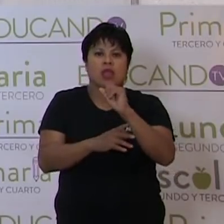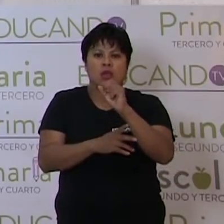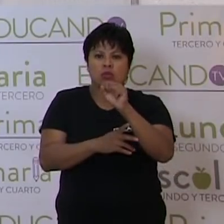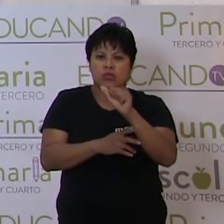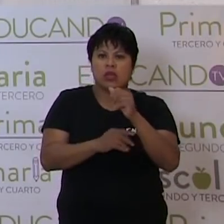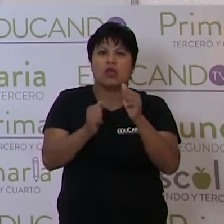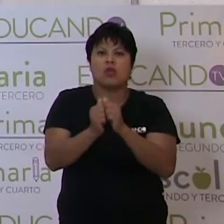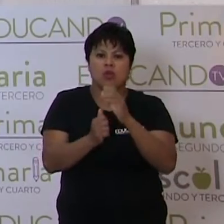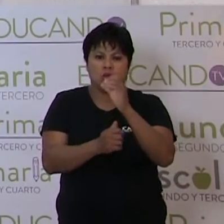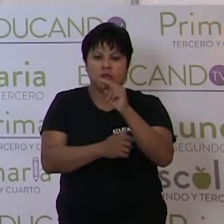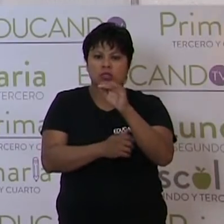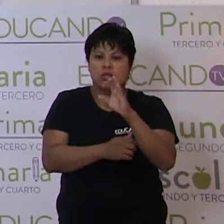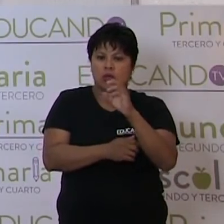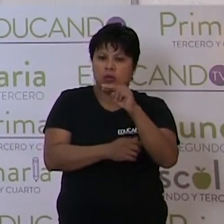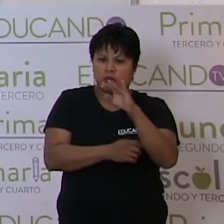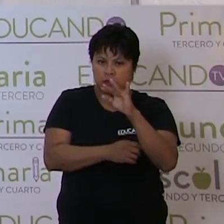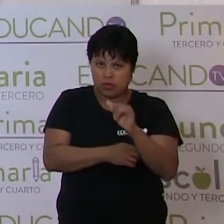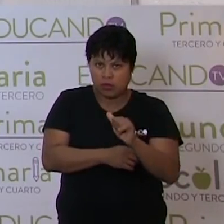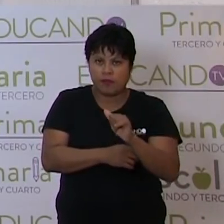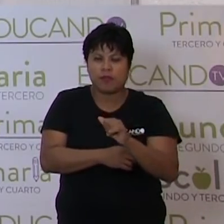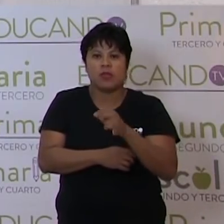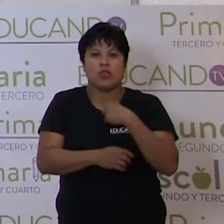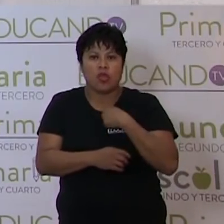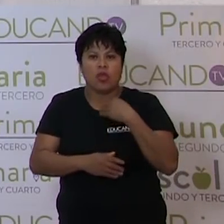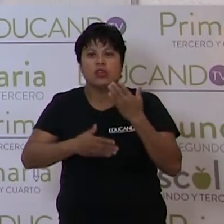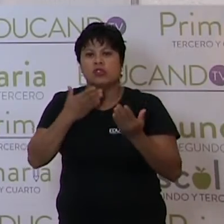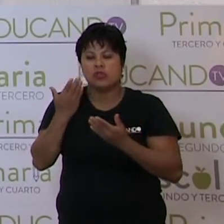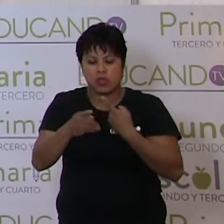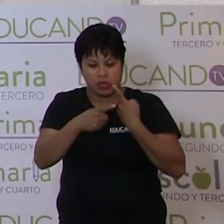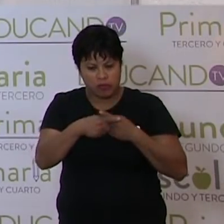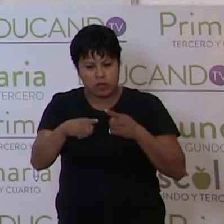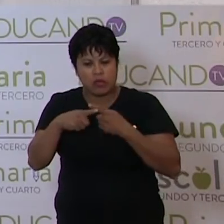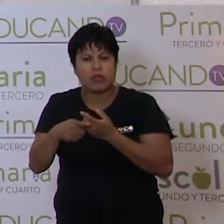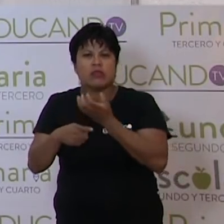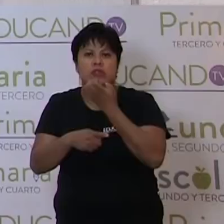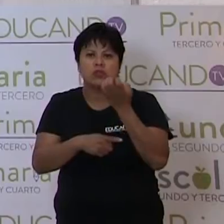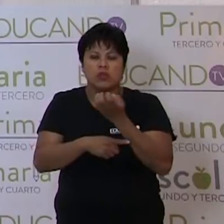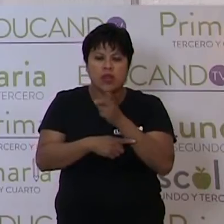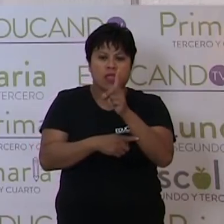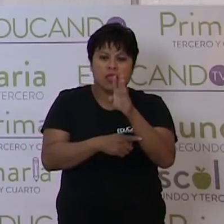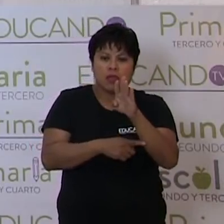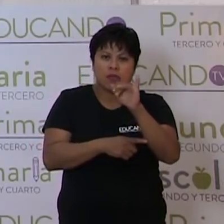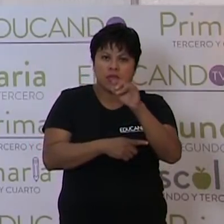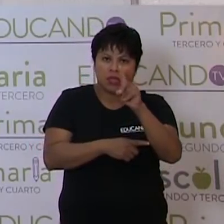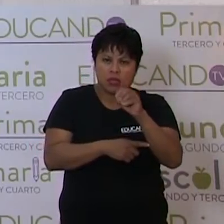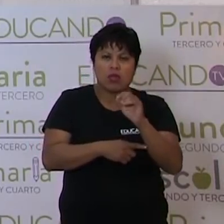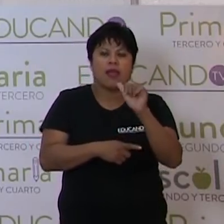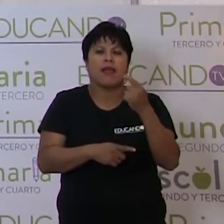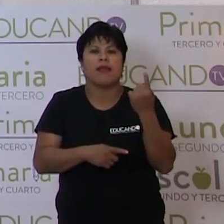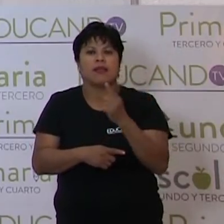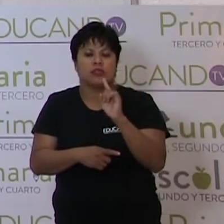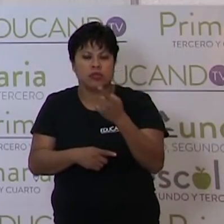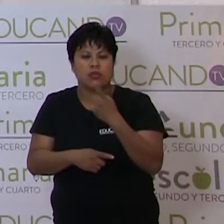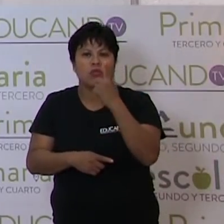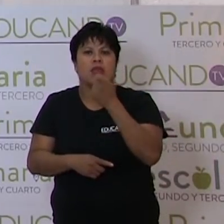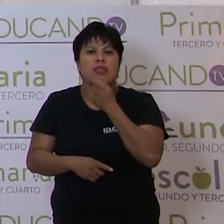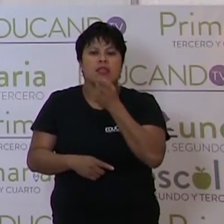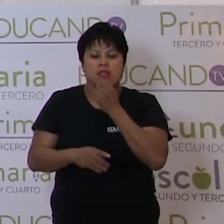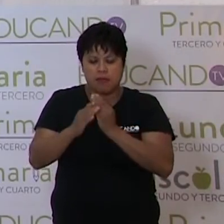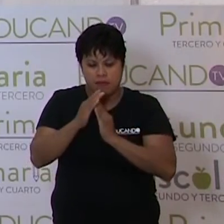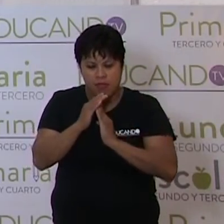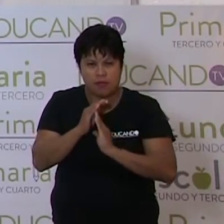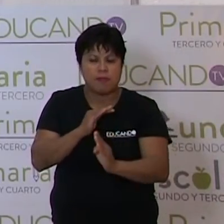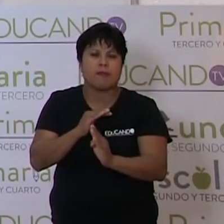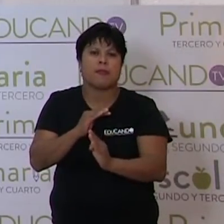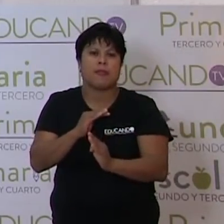la consecuencia. Dice acá, he estudiado en varias primarias debido a que soy una niña